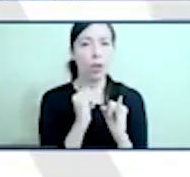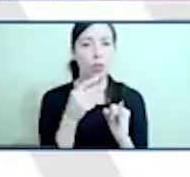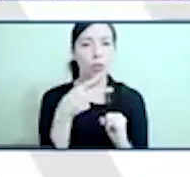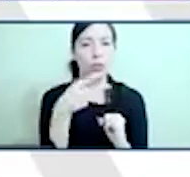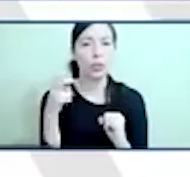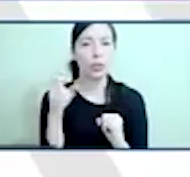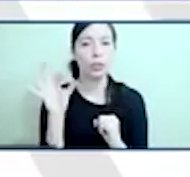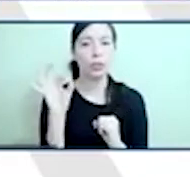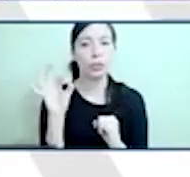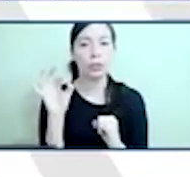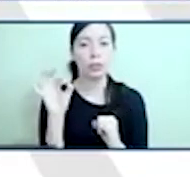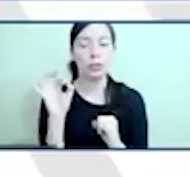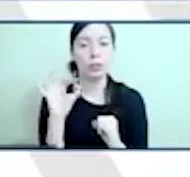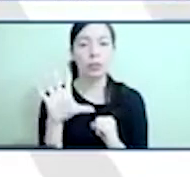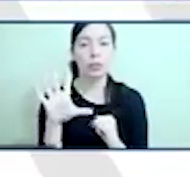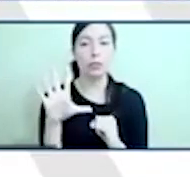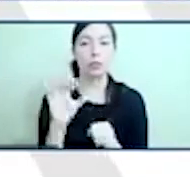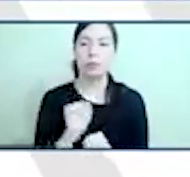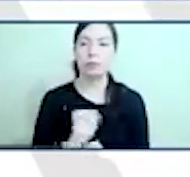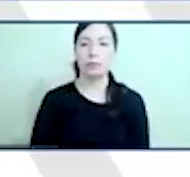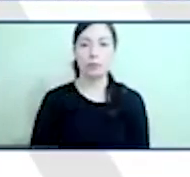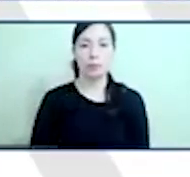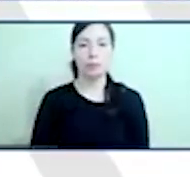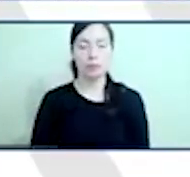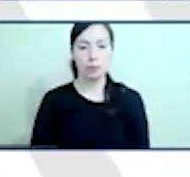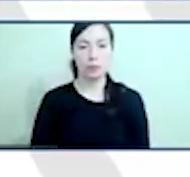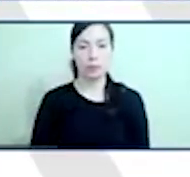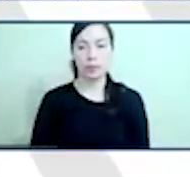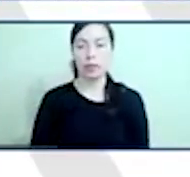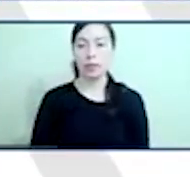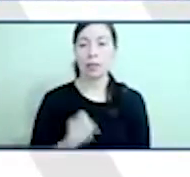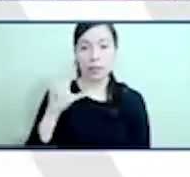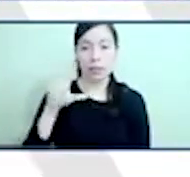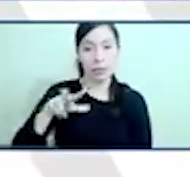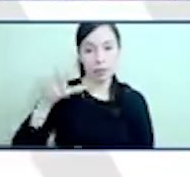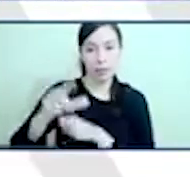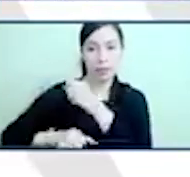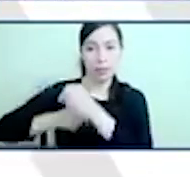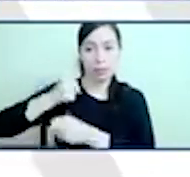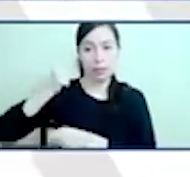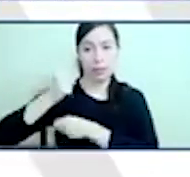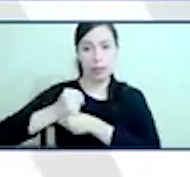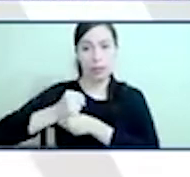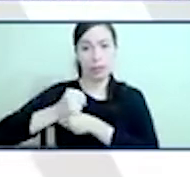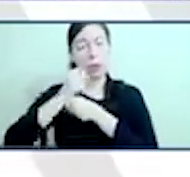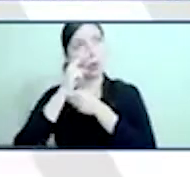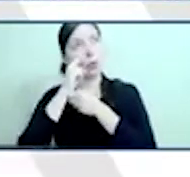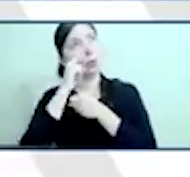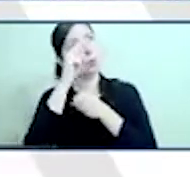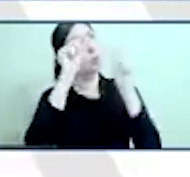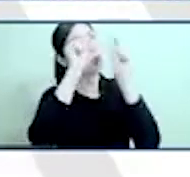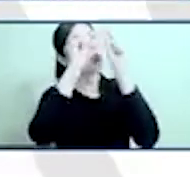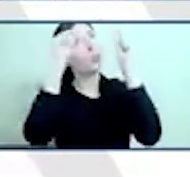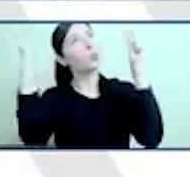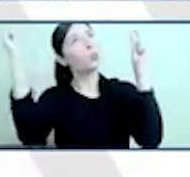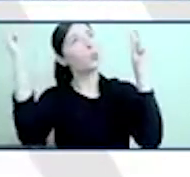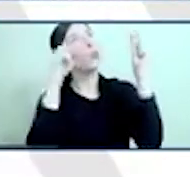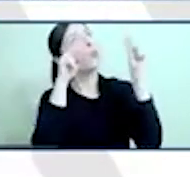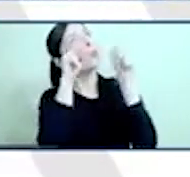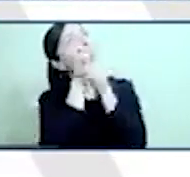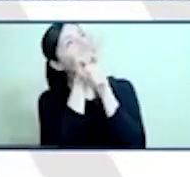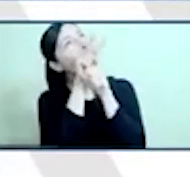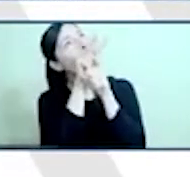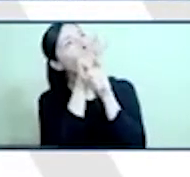que observó. El programa corrió durante 18 años, observó una gran cantidad de satélites con muchísimas